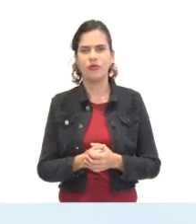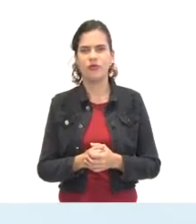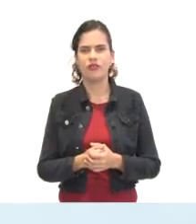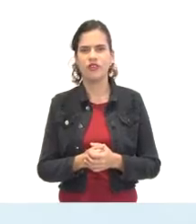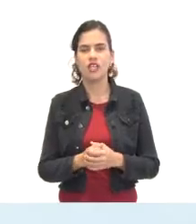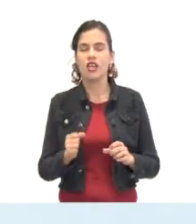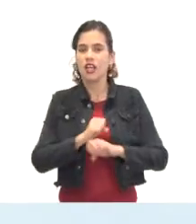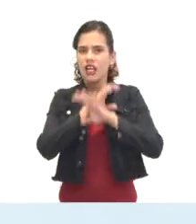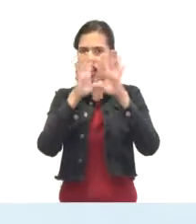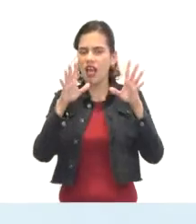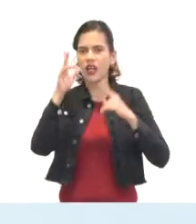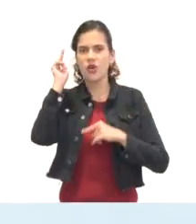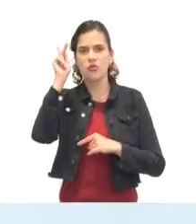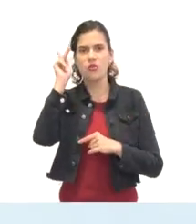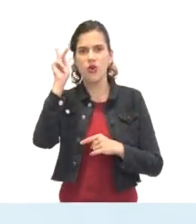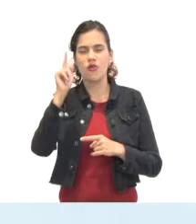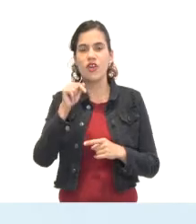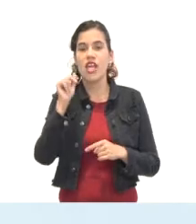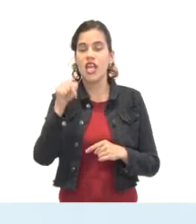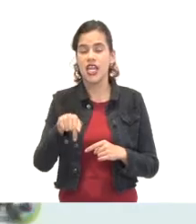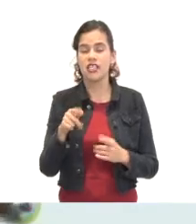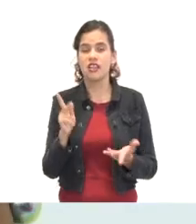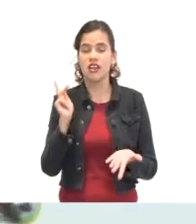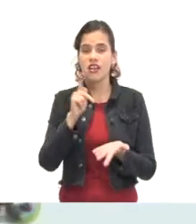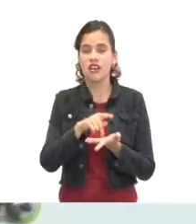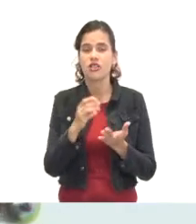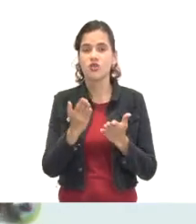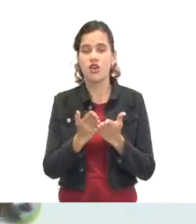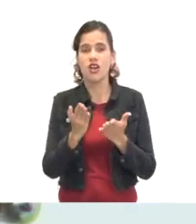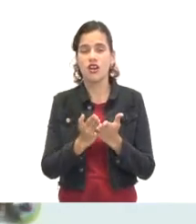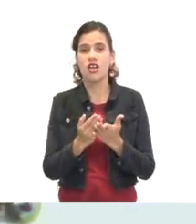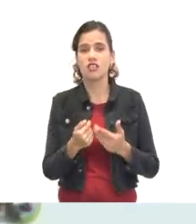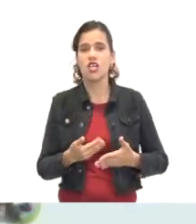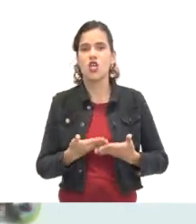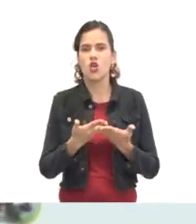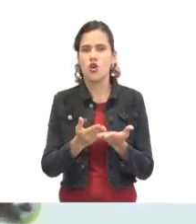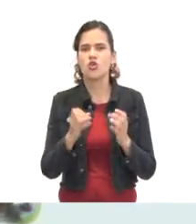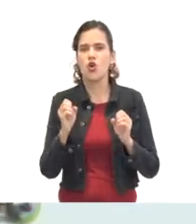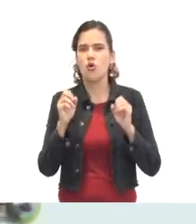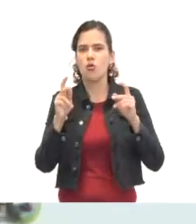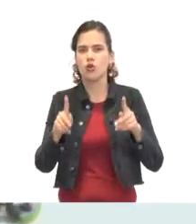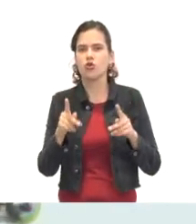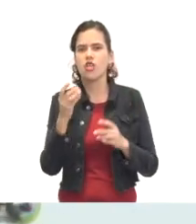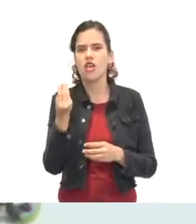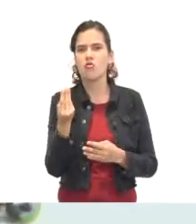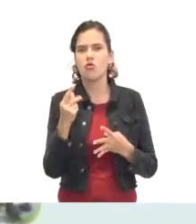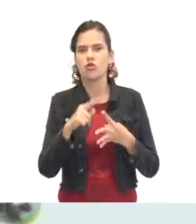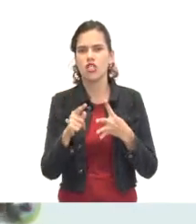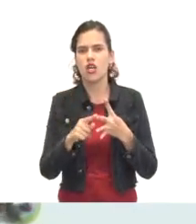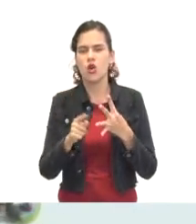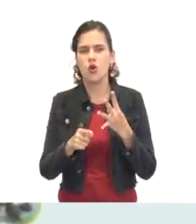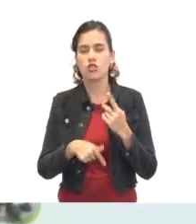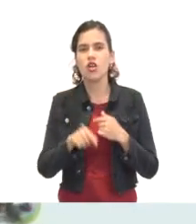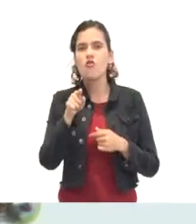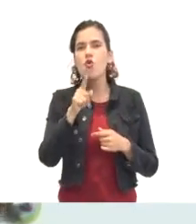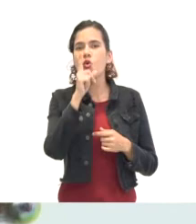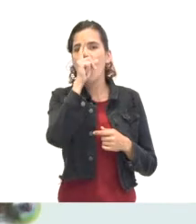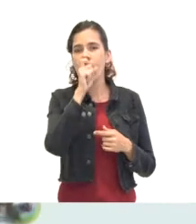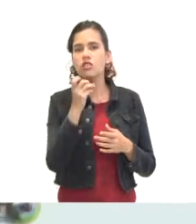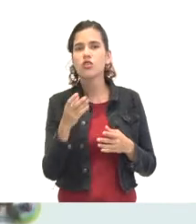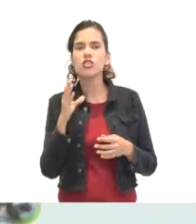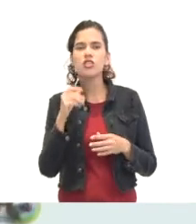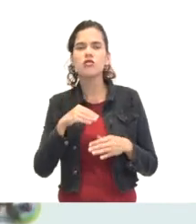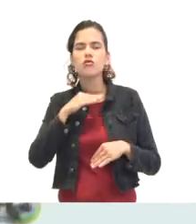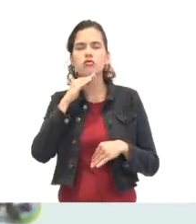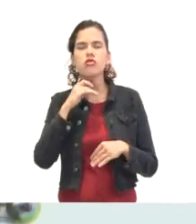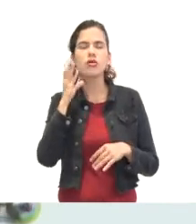Por supuesto, profe. Este regreso a clases nos dio chance de muchas cosas. Fue un año lleno de